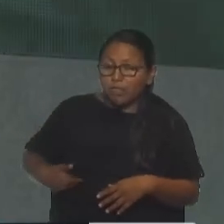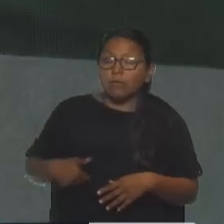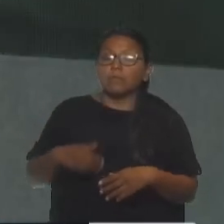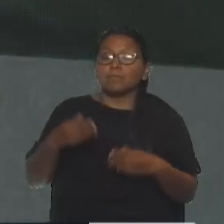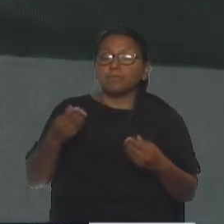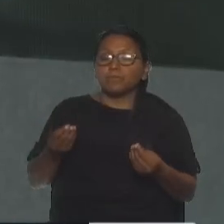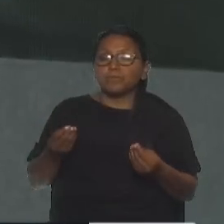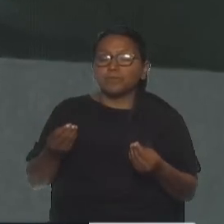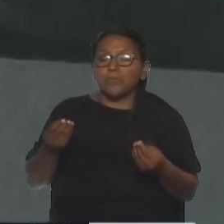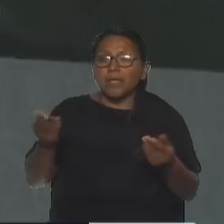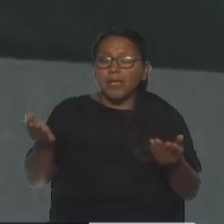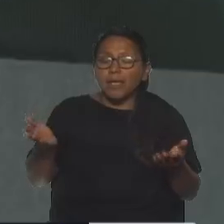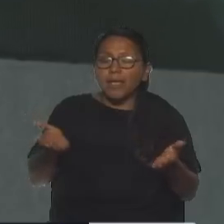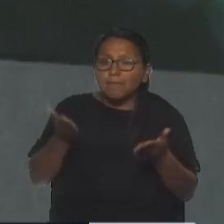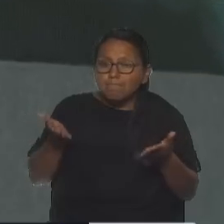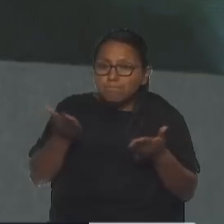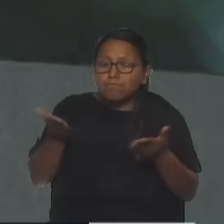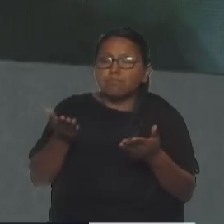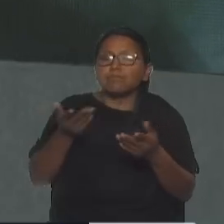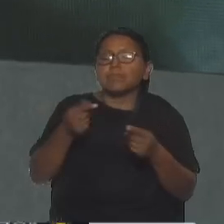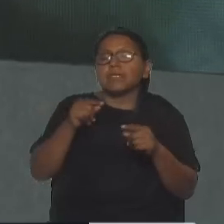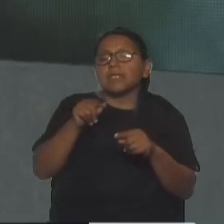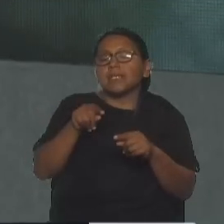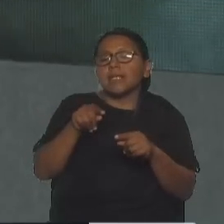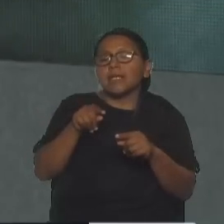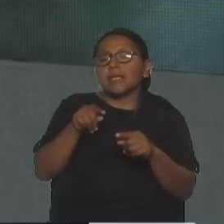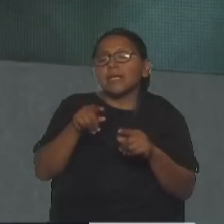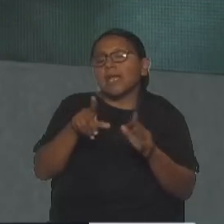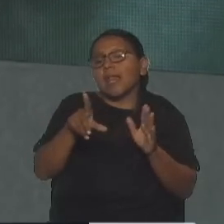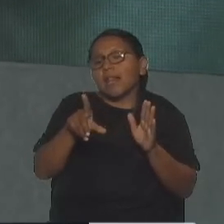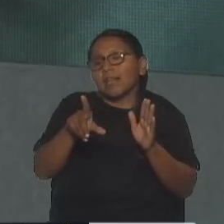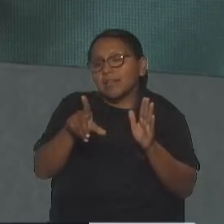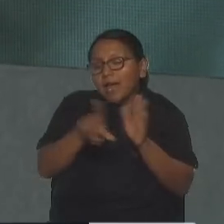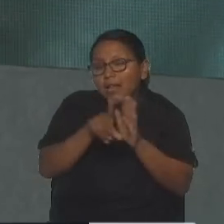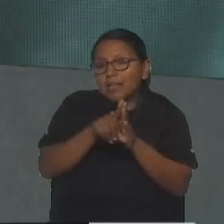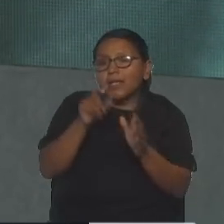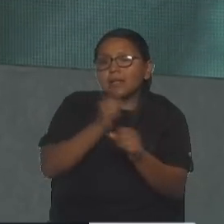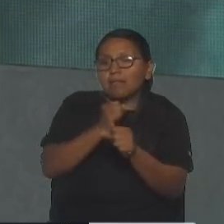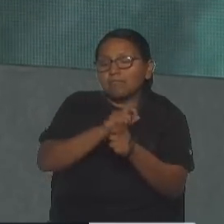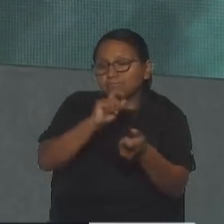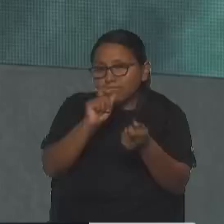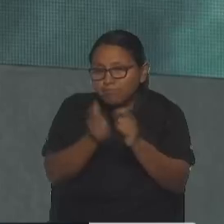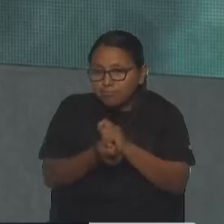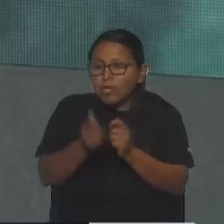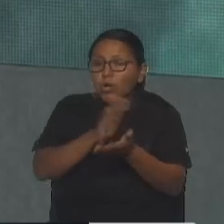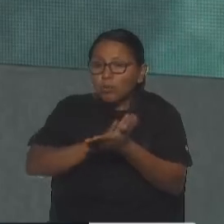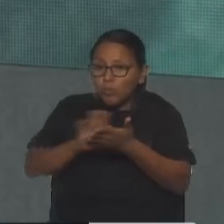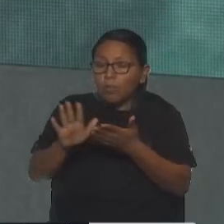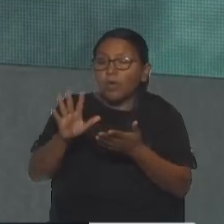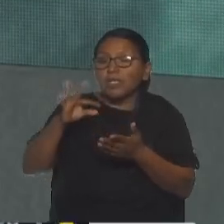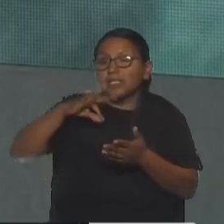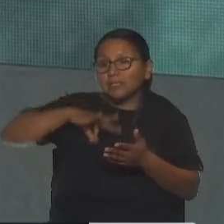impulsar la derogación de la reforma laboral de Mariano Rajoy, impulsar una nueva reforma laboral y el aumento del